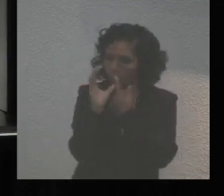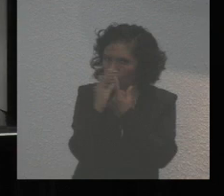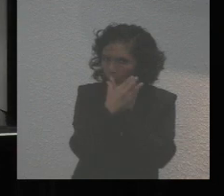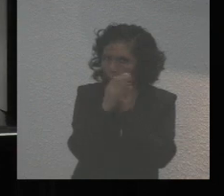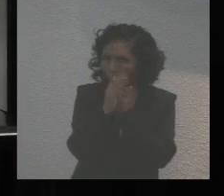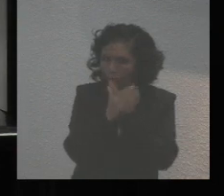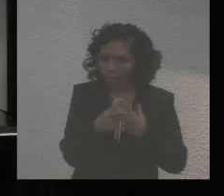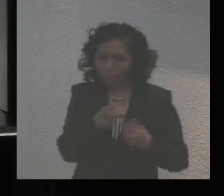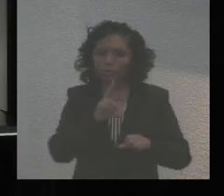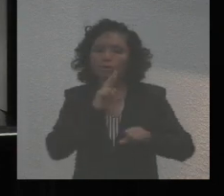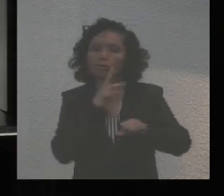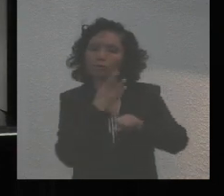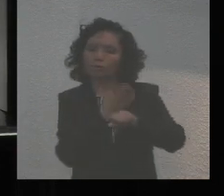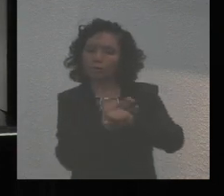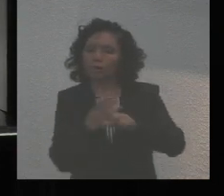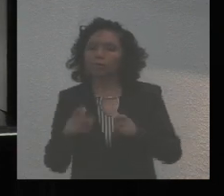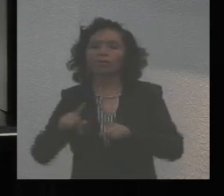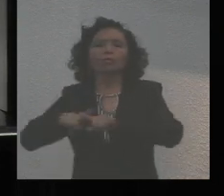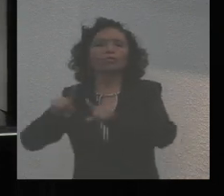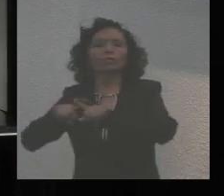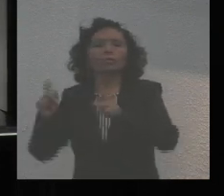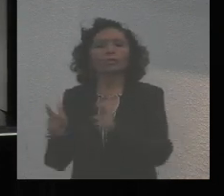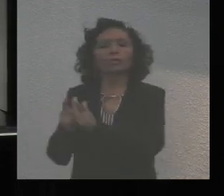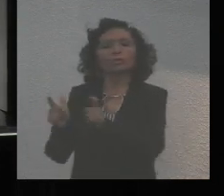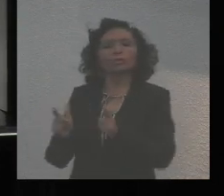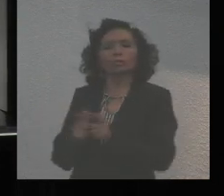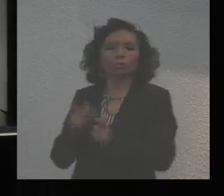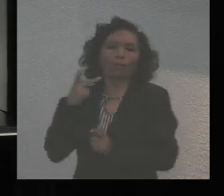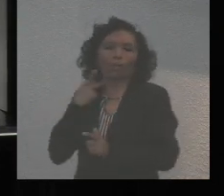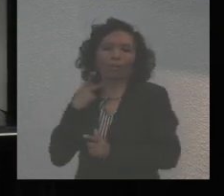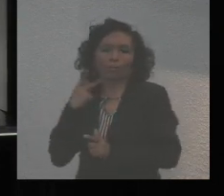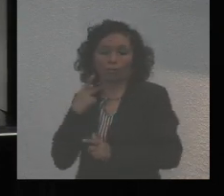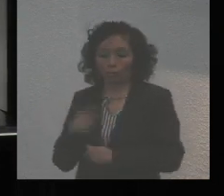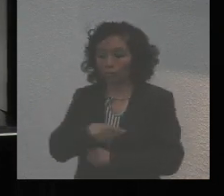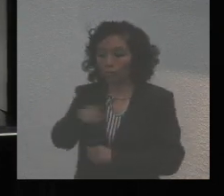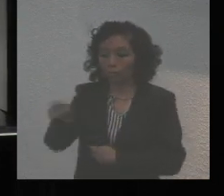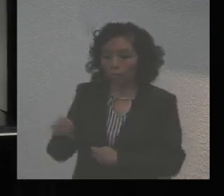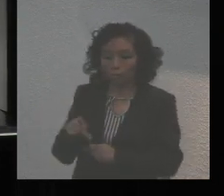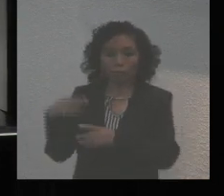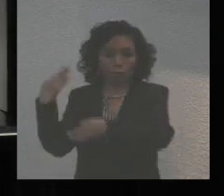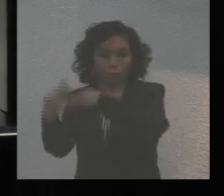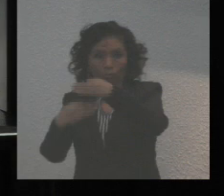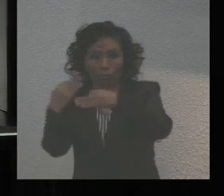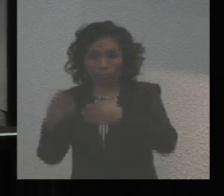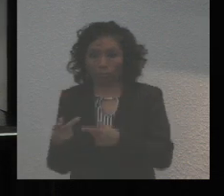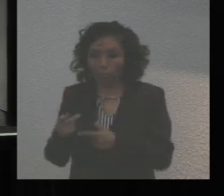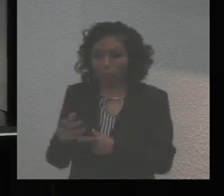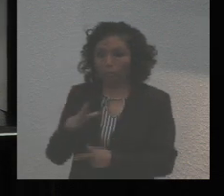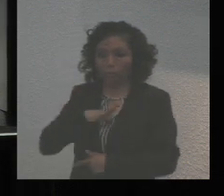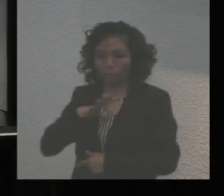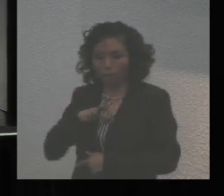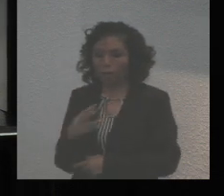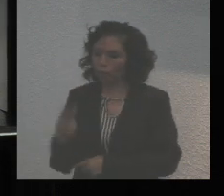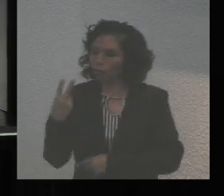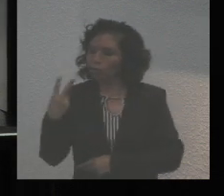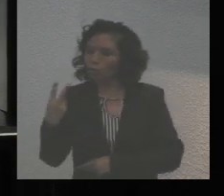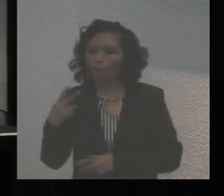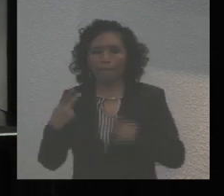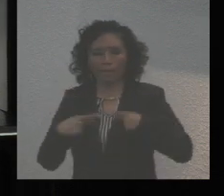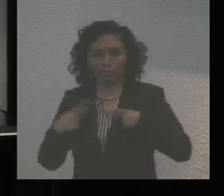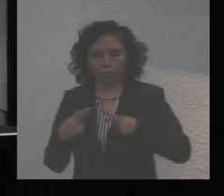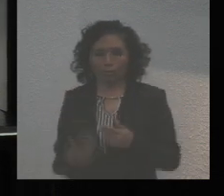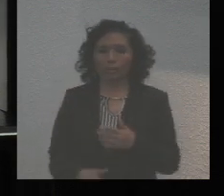de cada uno de los partidos políticos nacionales. Por cada miembro propietario se nombrará un suplente. Artículo